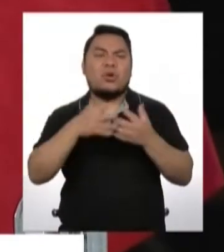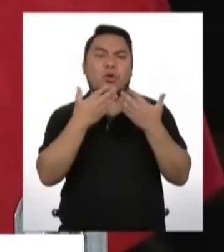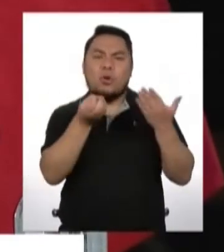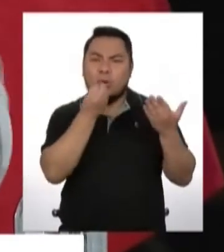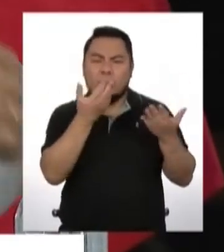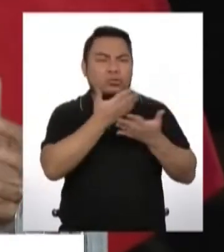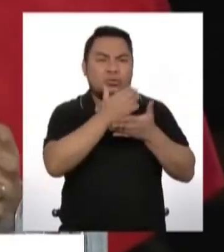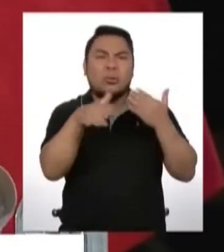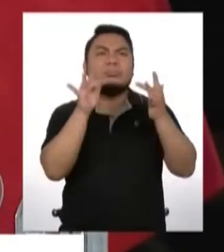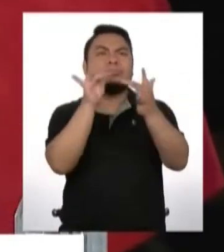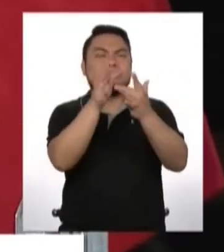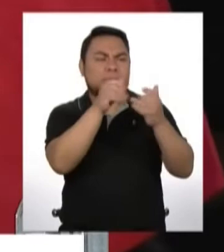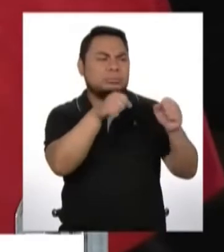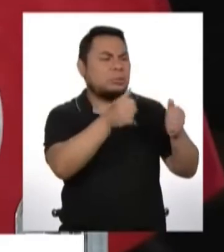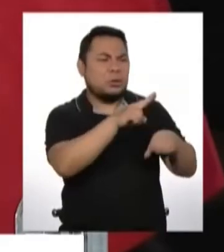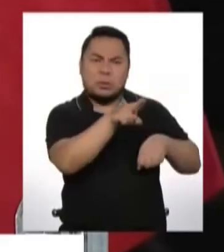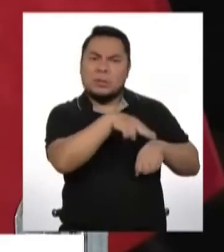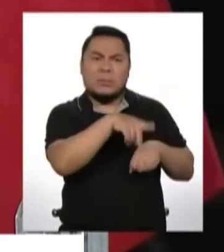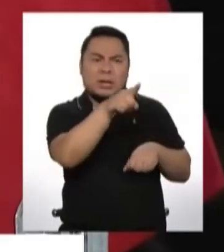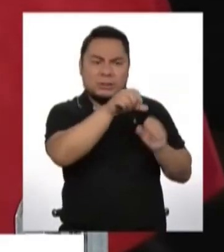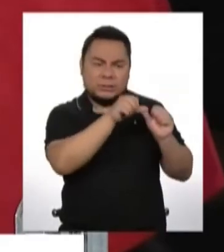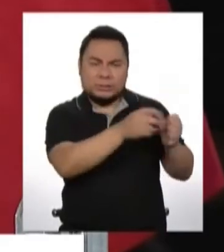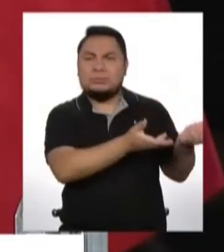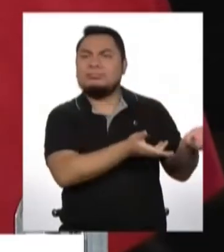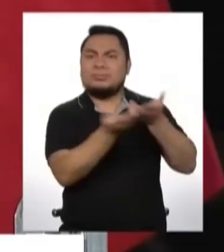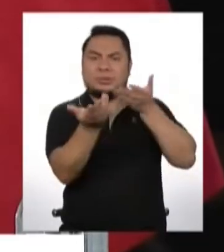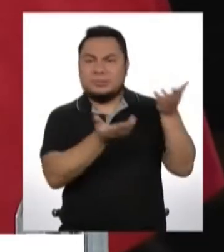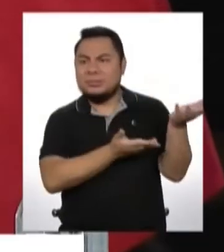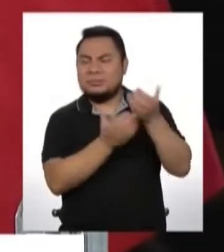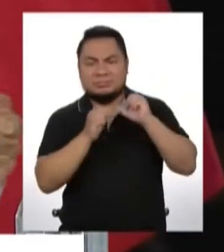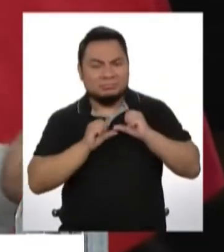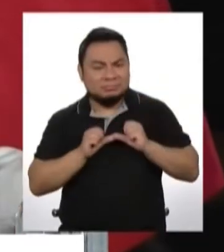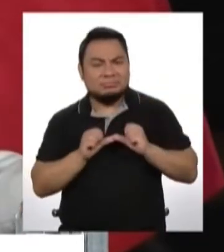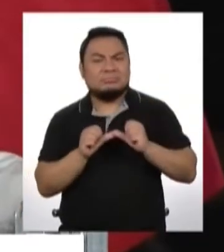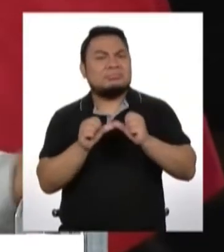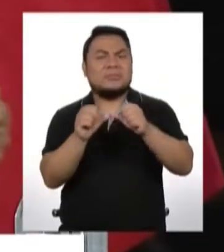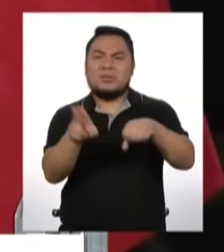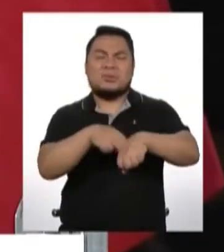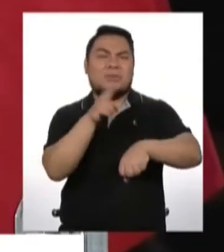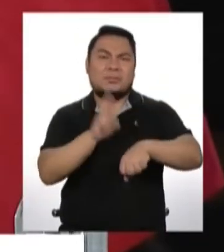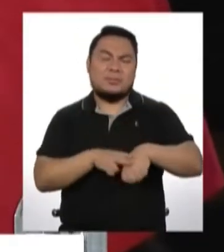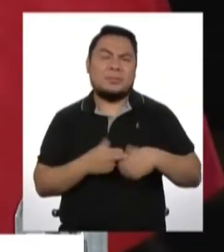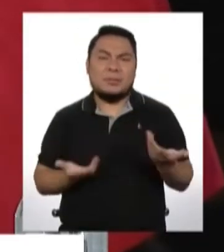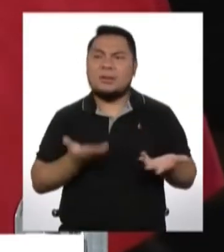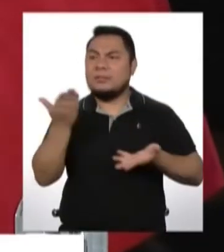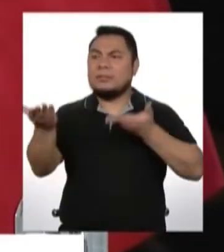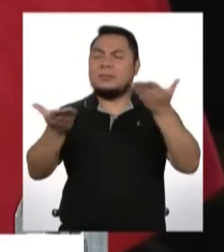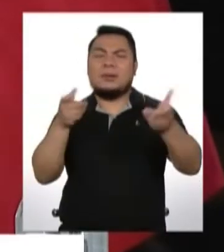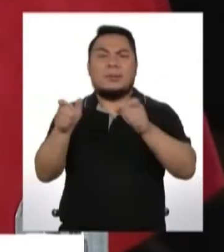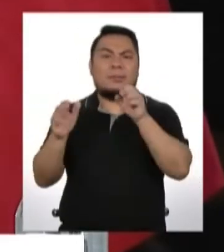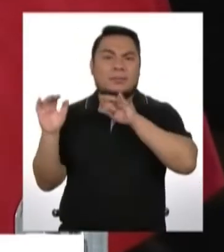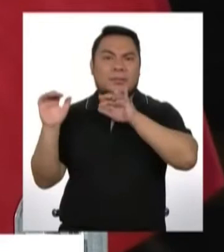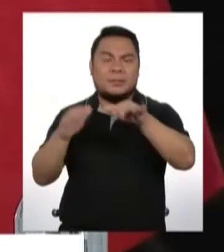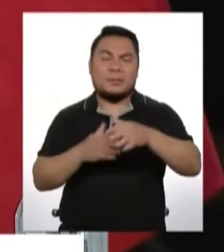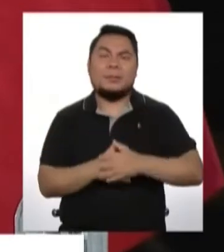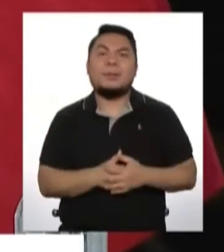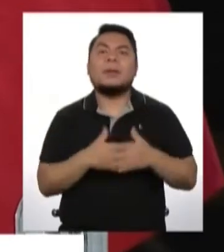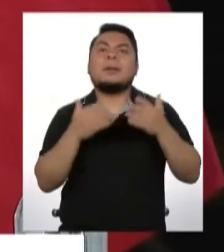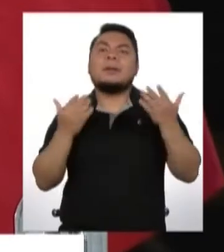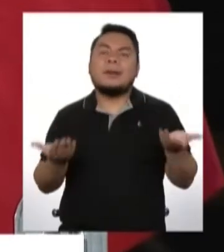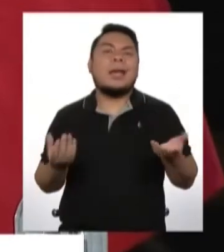que esa producción llegue a los mercados, a los mayoristas, y de ahí de los mayoristas llegue a los minoristas donde va la población. Y